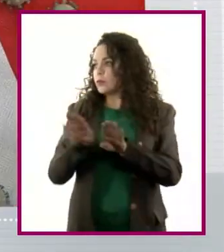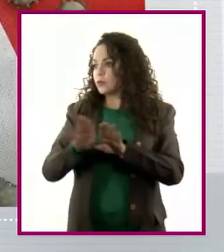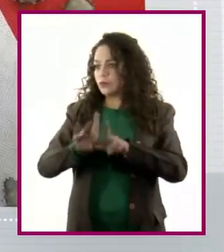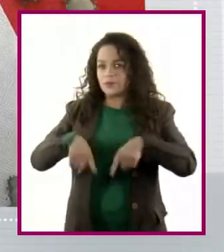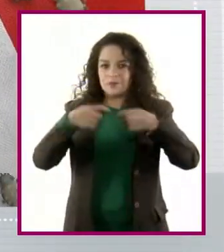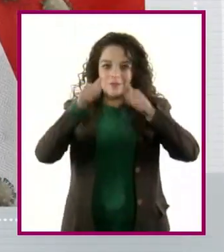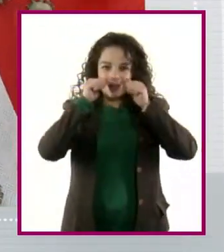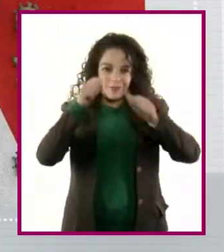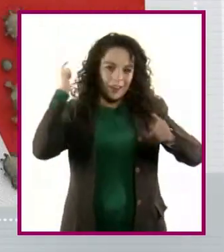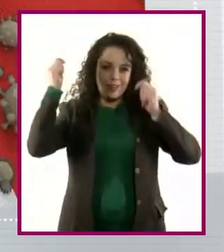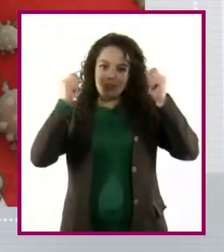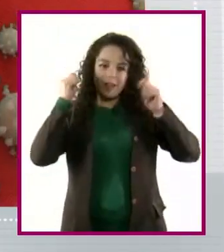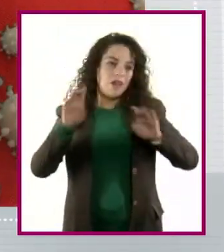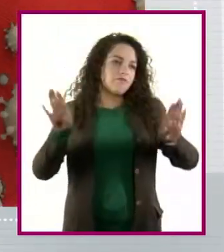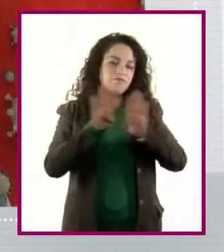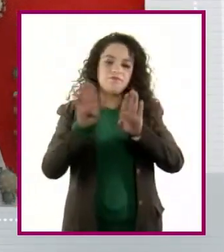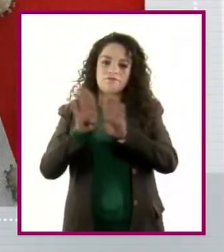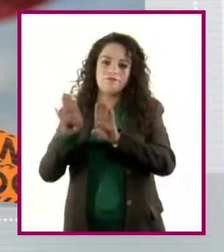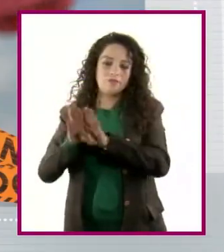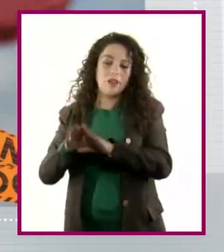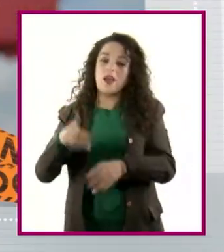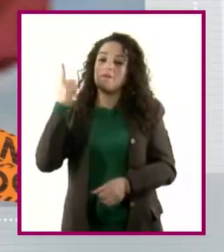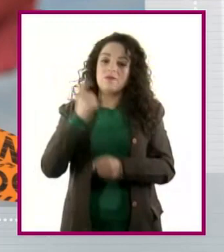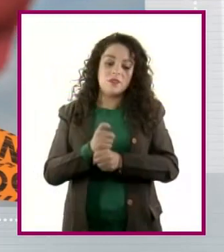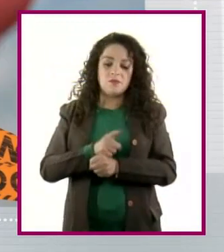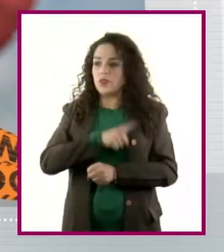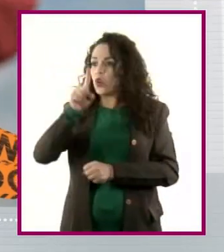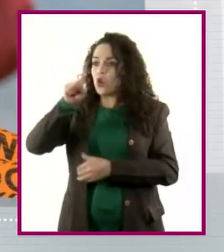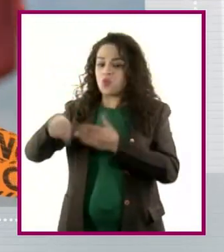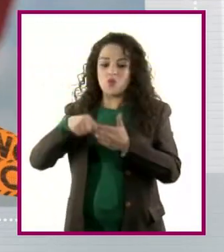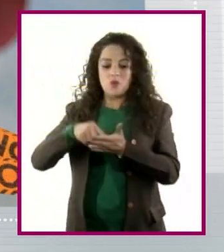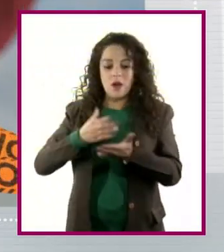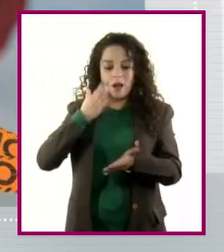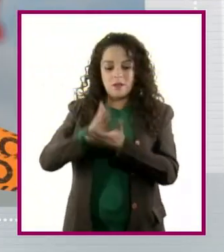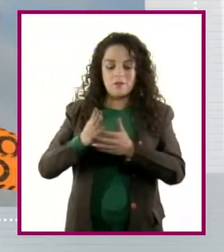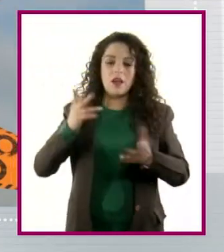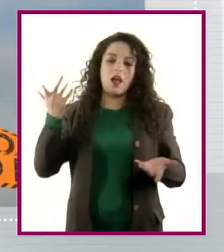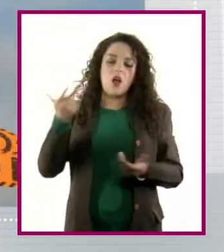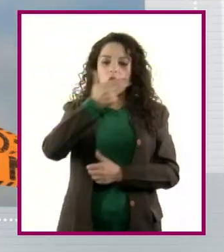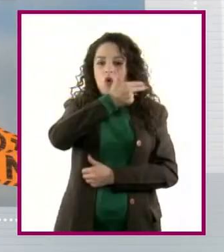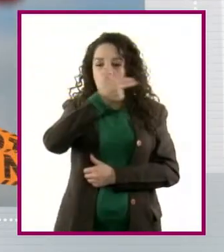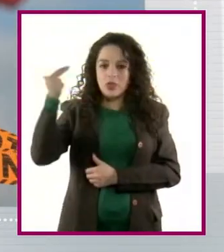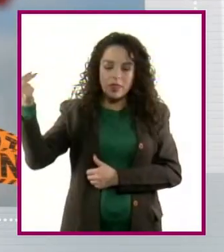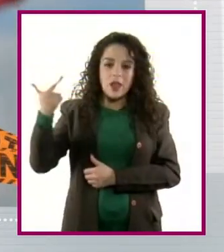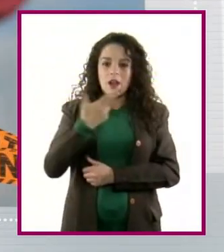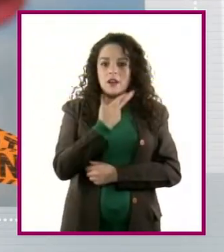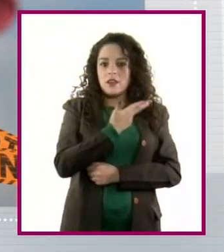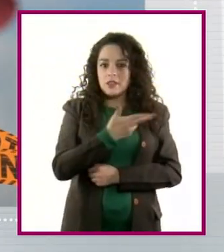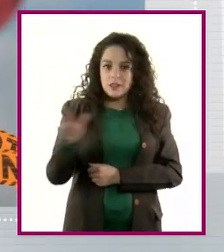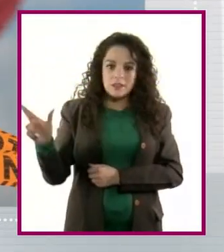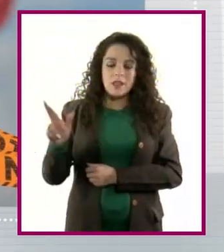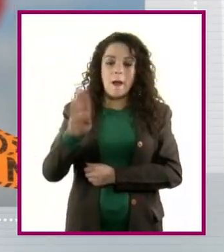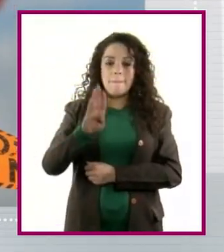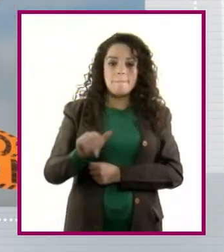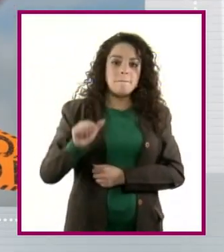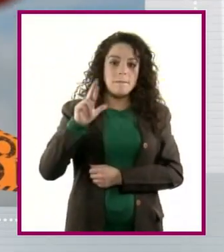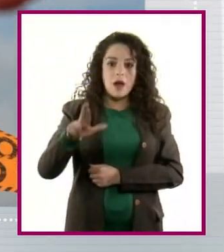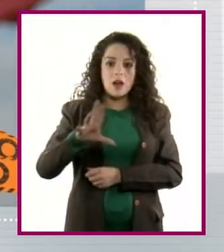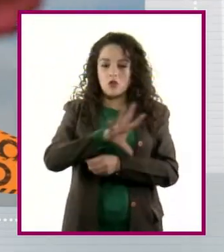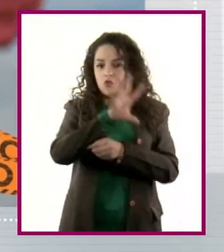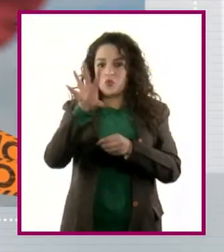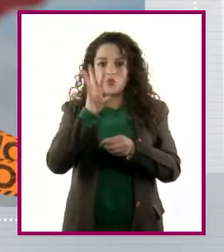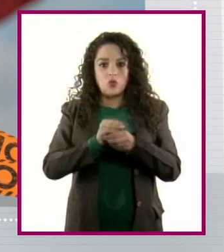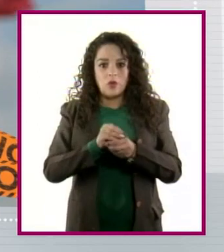turistas, empezando por los atractivos turísticos, hoteles, restaurantes, bares, todo lo que le